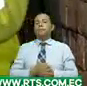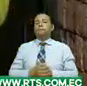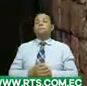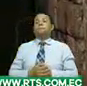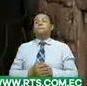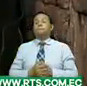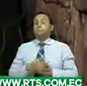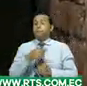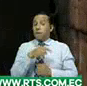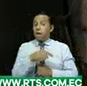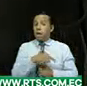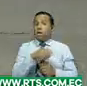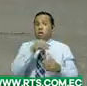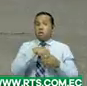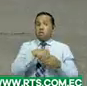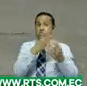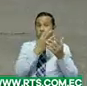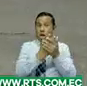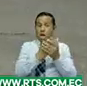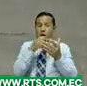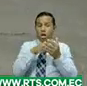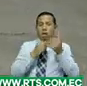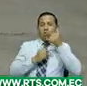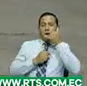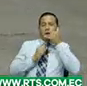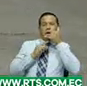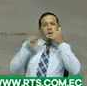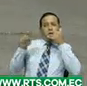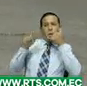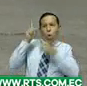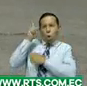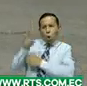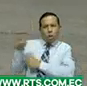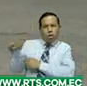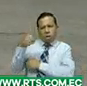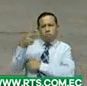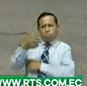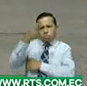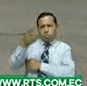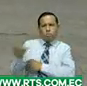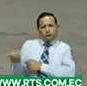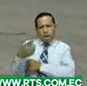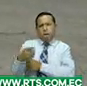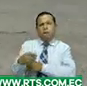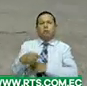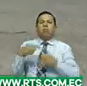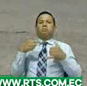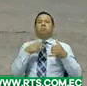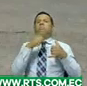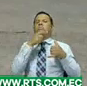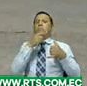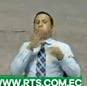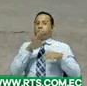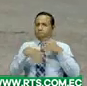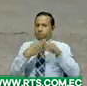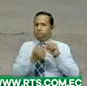habría ordenado el asesinato del expresentador de televisión, informó Carlos Julio